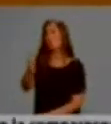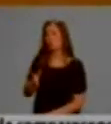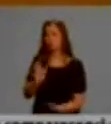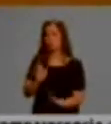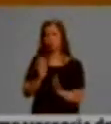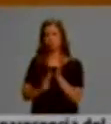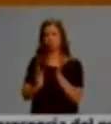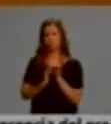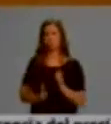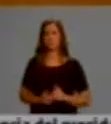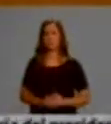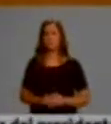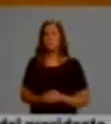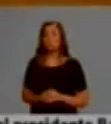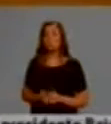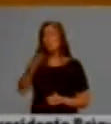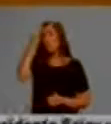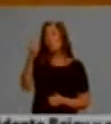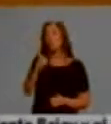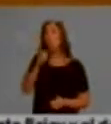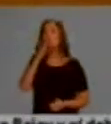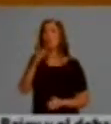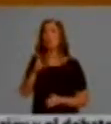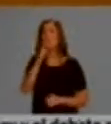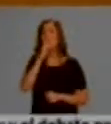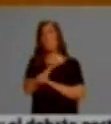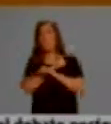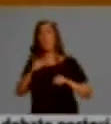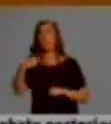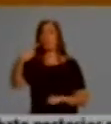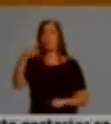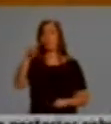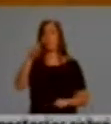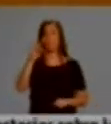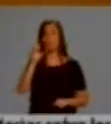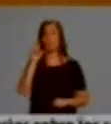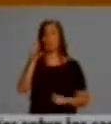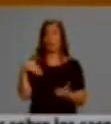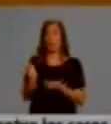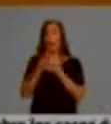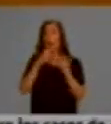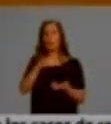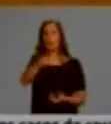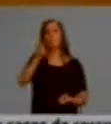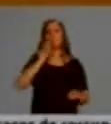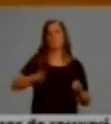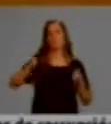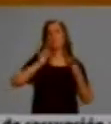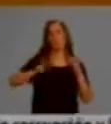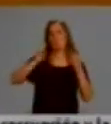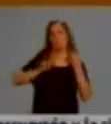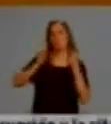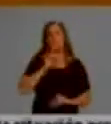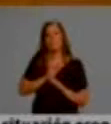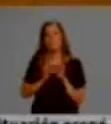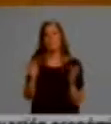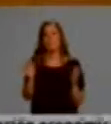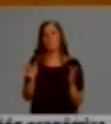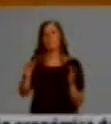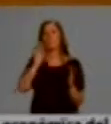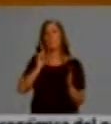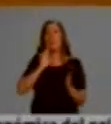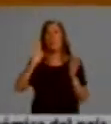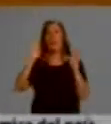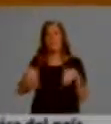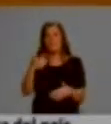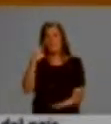creer. De entrada no le podemos creer porque desde que estalló el caso Gürtel ustedes no han hecho otra cosa que mentir. Una y otra vez. Mentir hasta